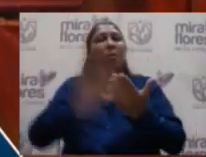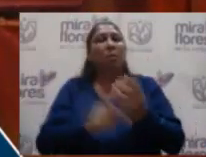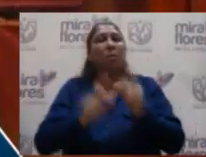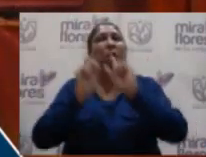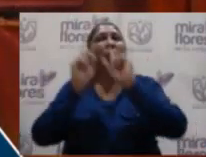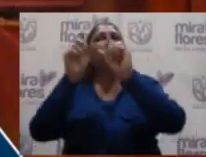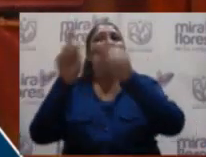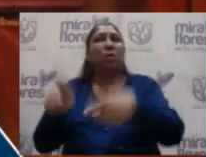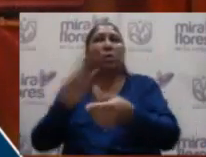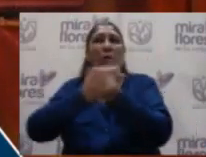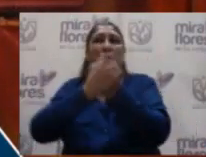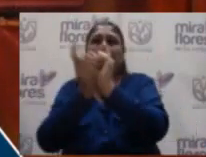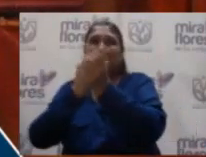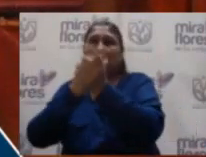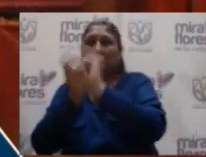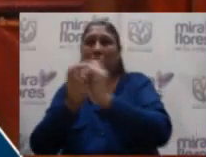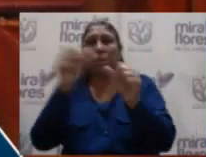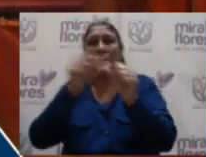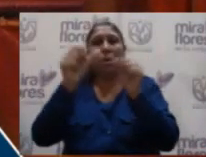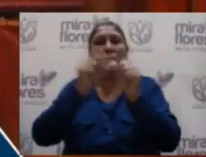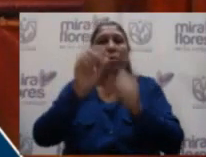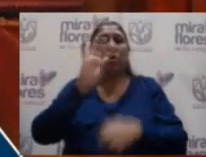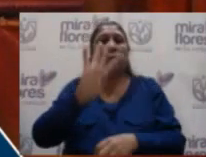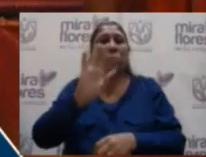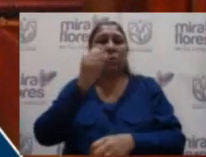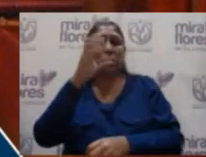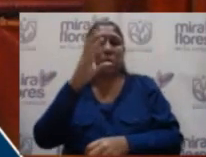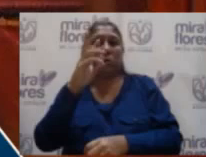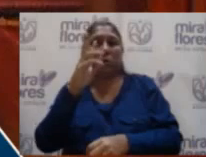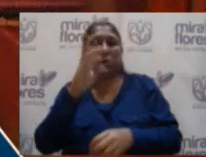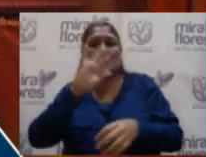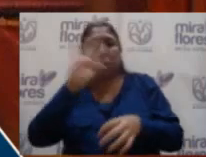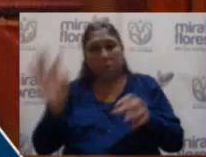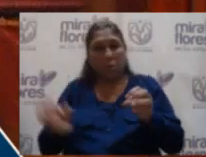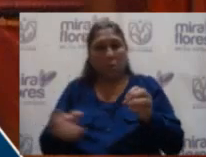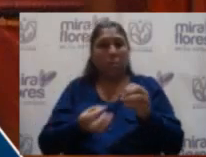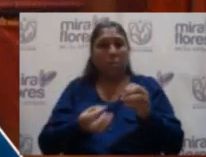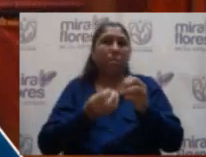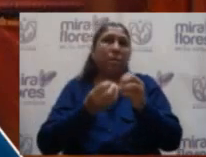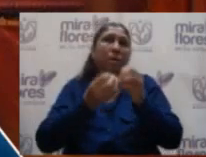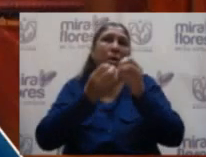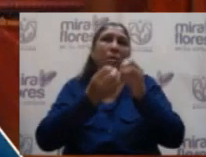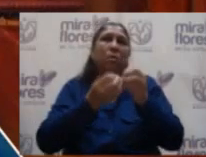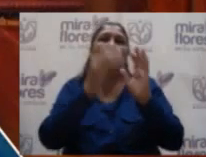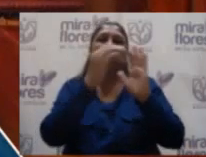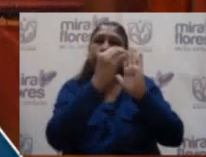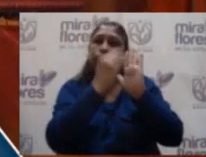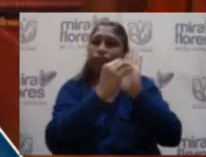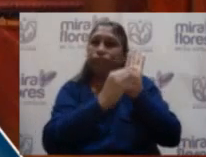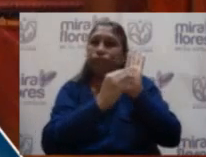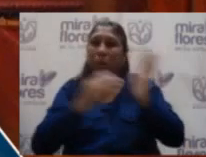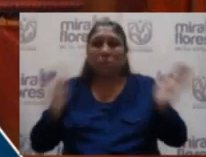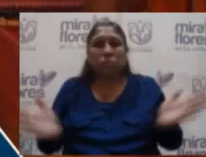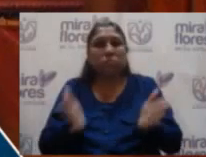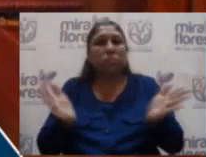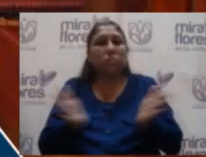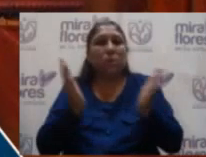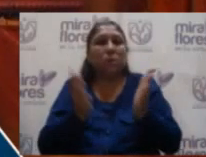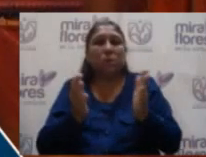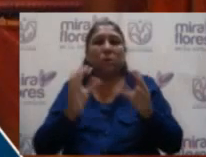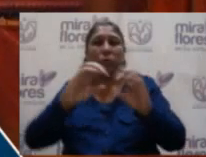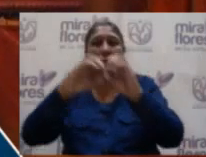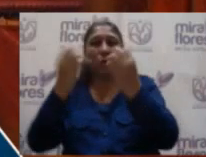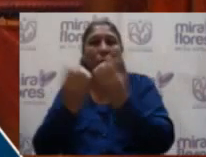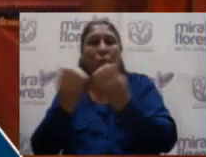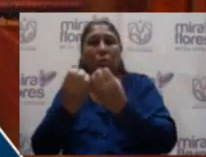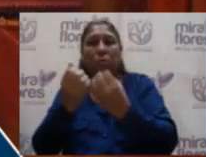que modifica la ordenanza número 416, incorporando disposiciones para promover la participación del sector privado